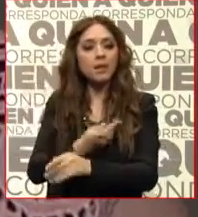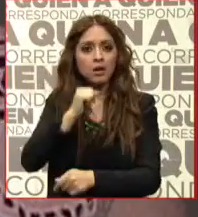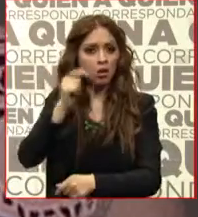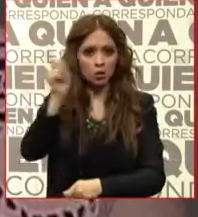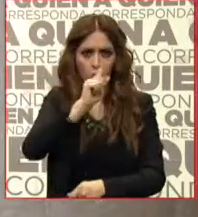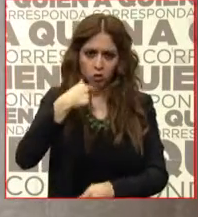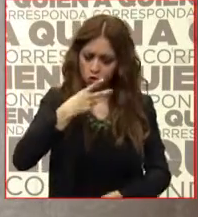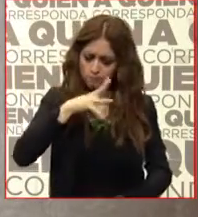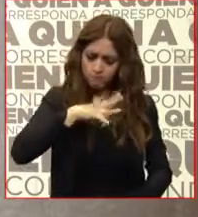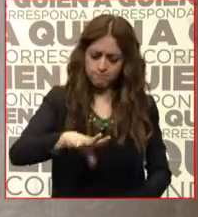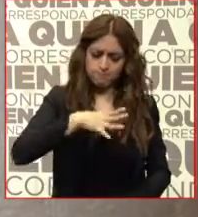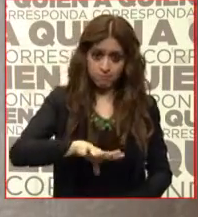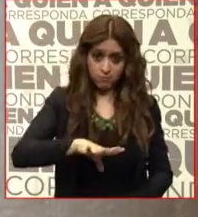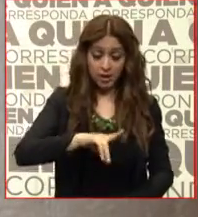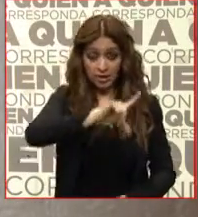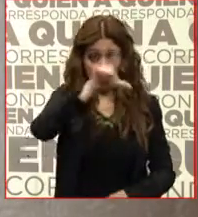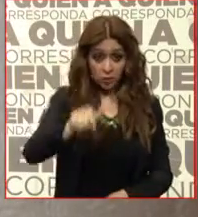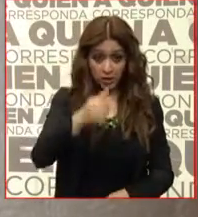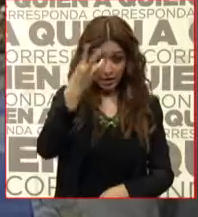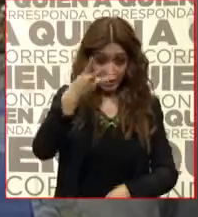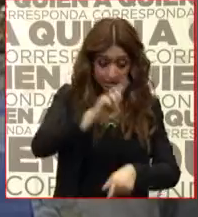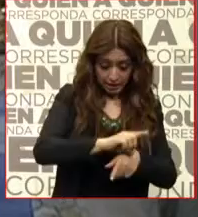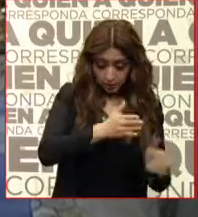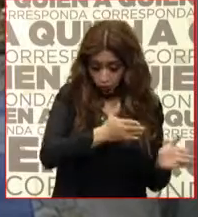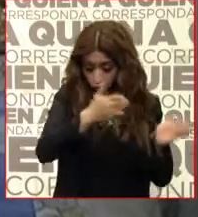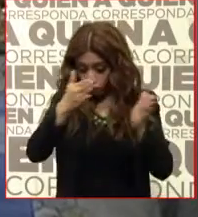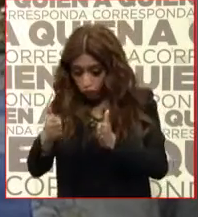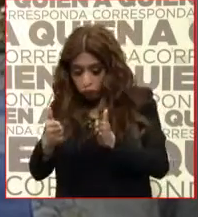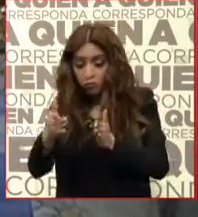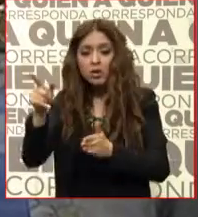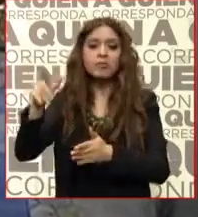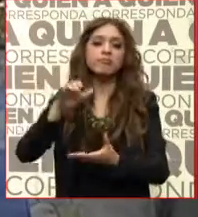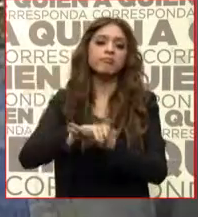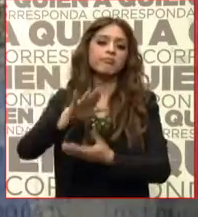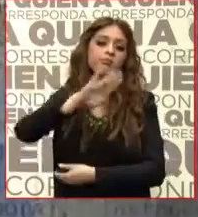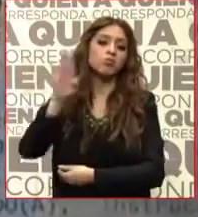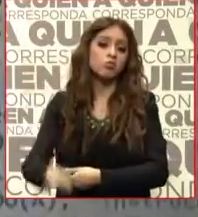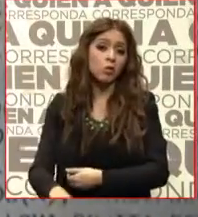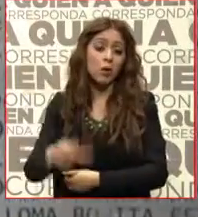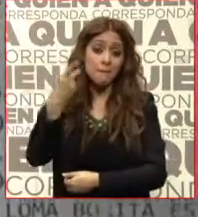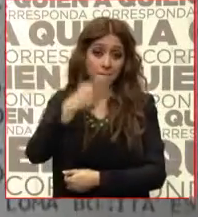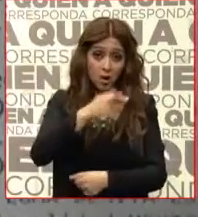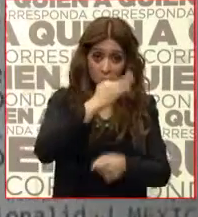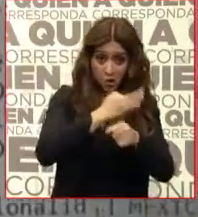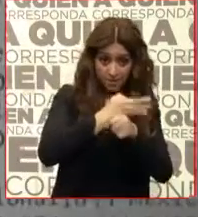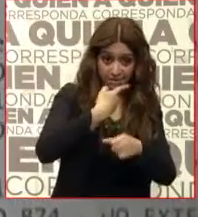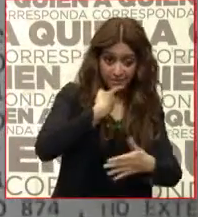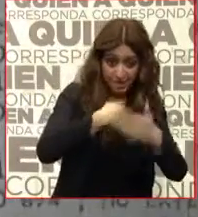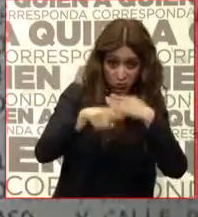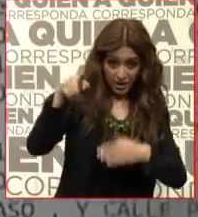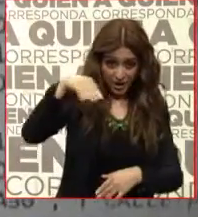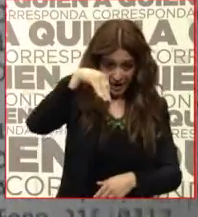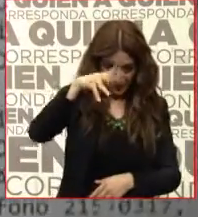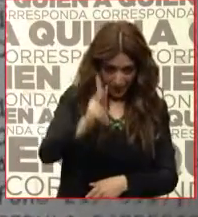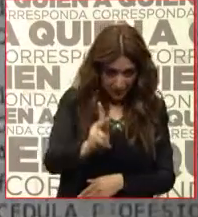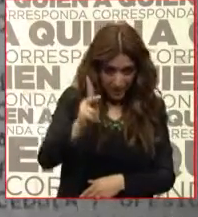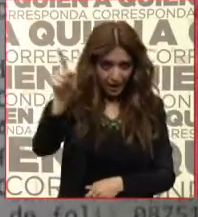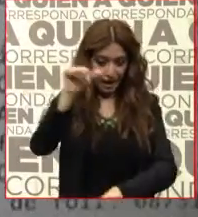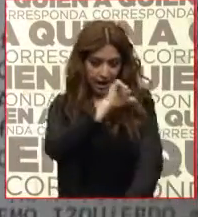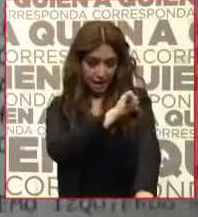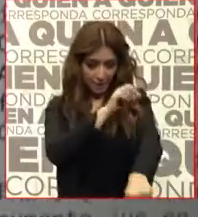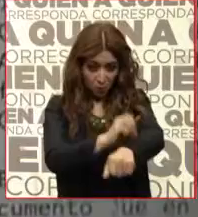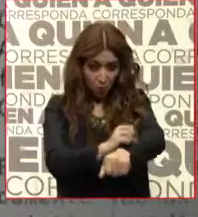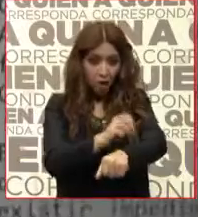le dije que no. 3 días después del accidente, su esposo falleció. Desde entonces, en la denuncia interpuesta en el Ministerio Público de Álvaro